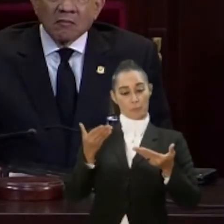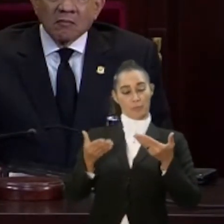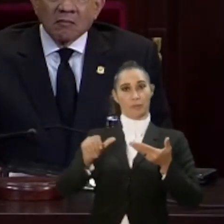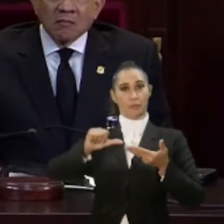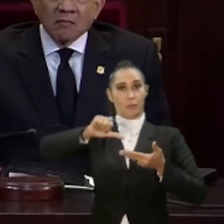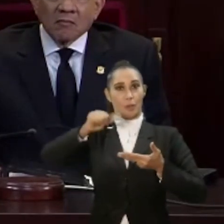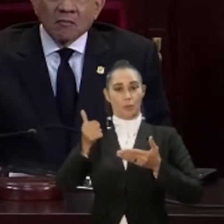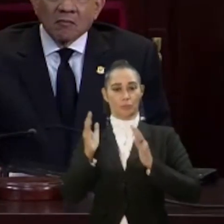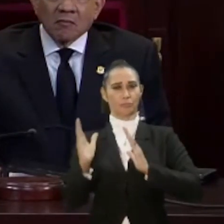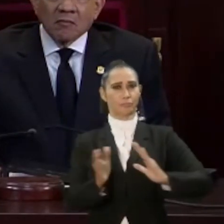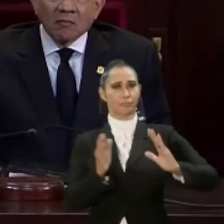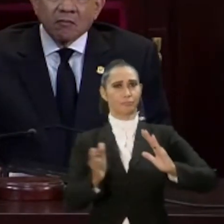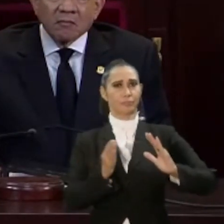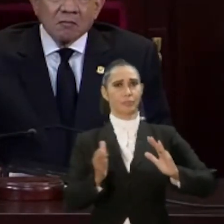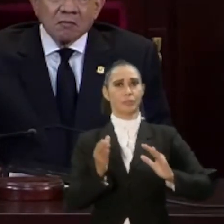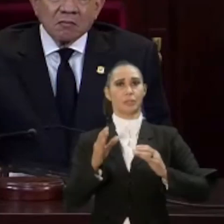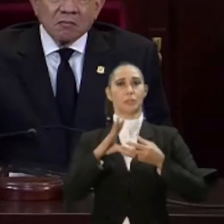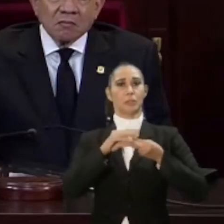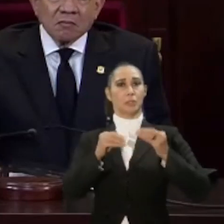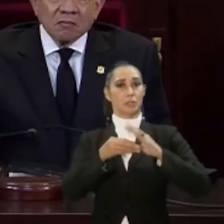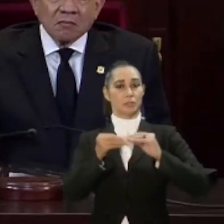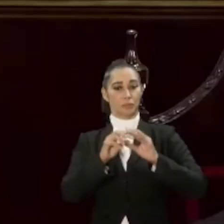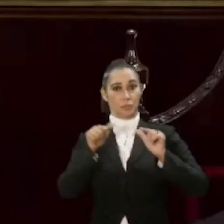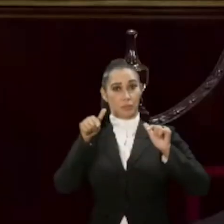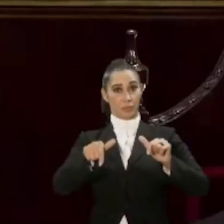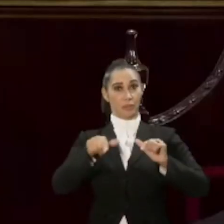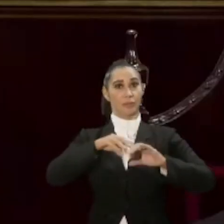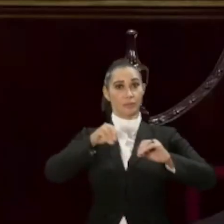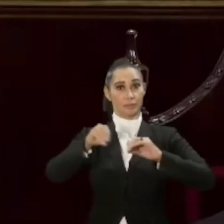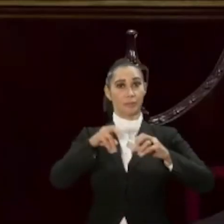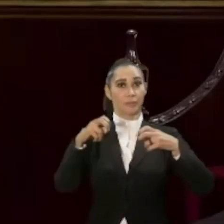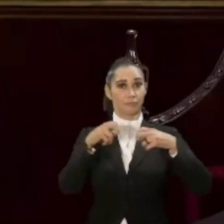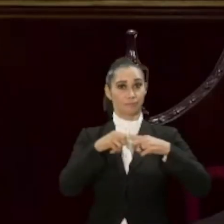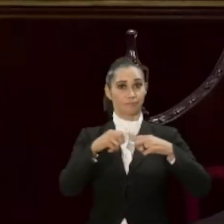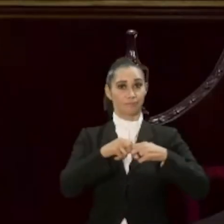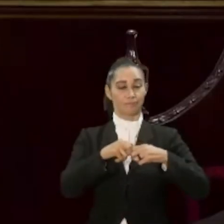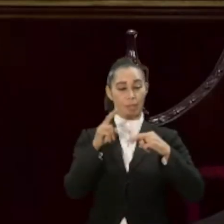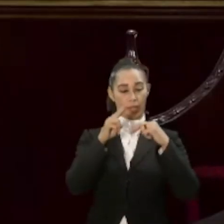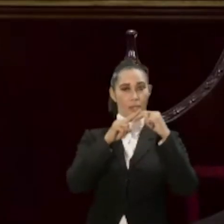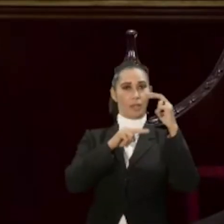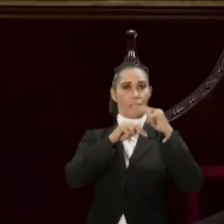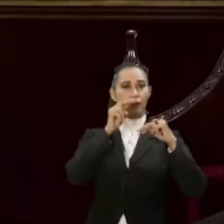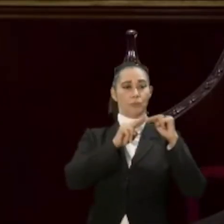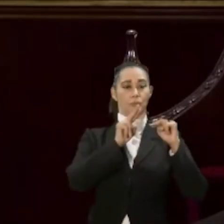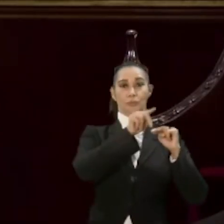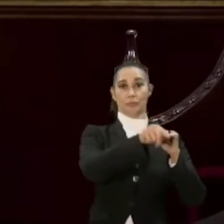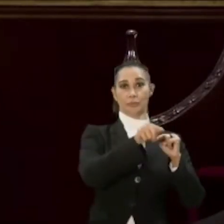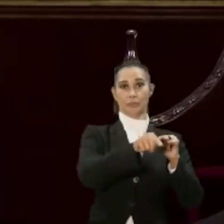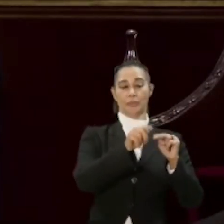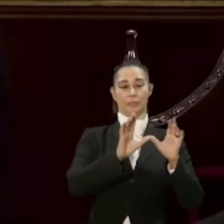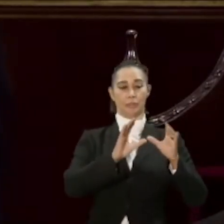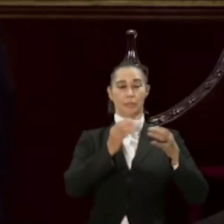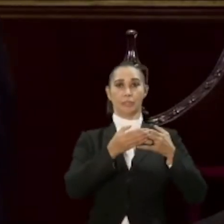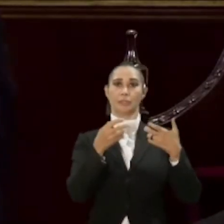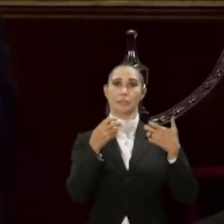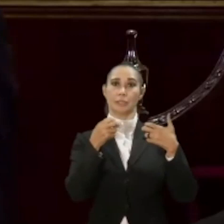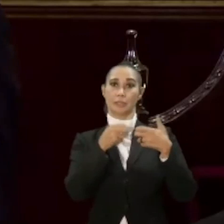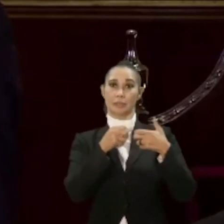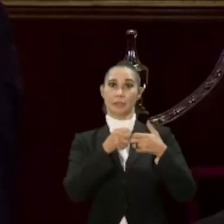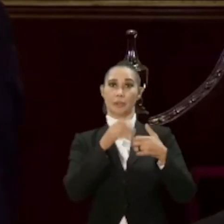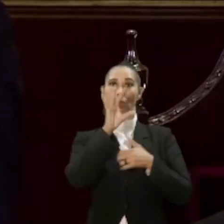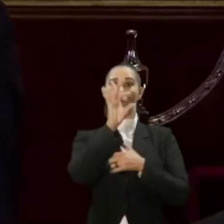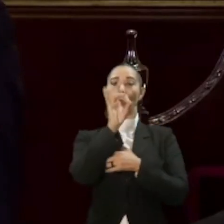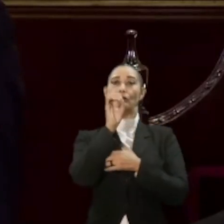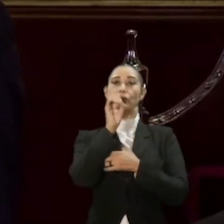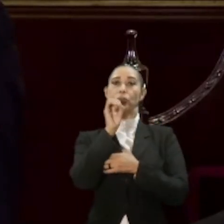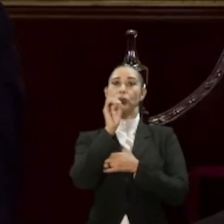a otros procesos similares en la historia local de ese mercado. En la construcción de ese gran complejo termoeléctrico de